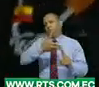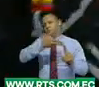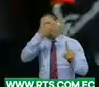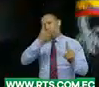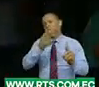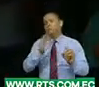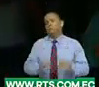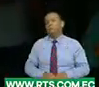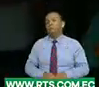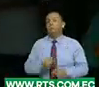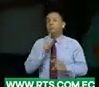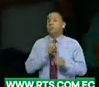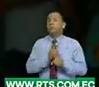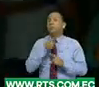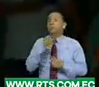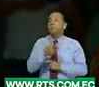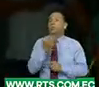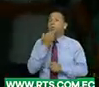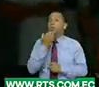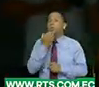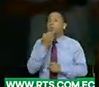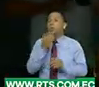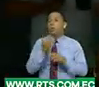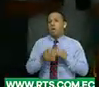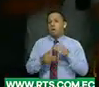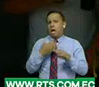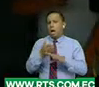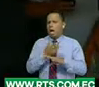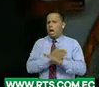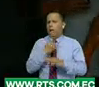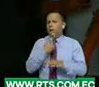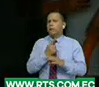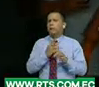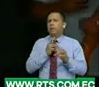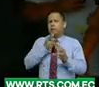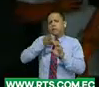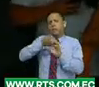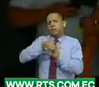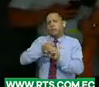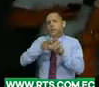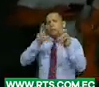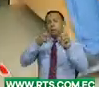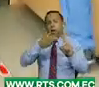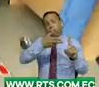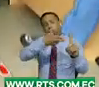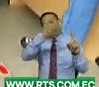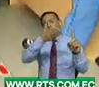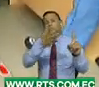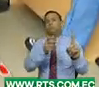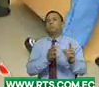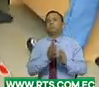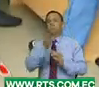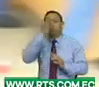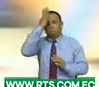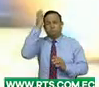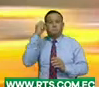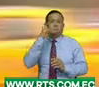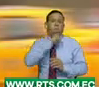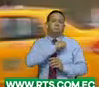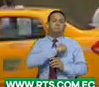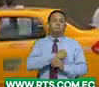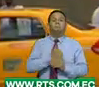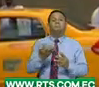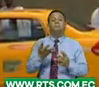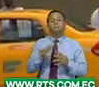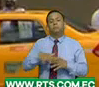obtuvo era una de las personas que persistió de manera directa en el cometimiento de la infracción que por el l profesional la diligencia se llevó a cabo en las instalaciones